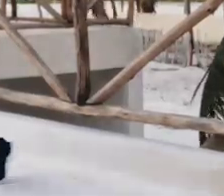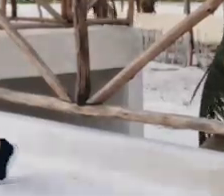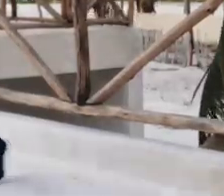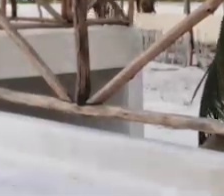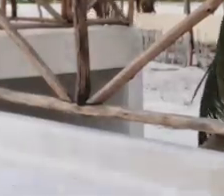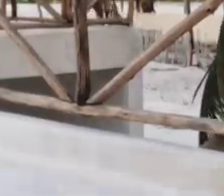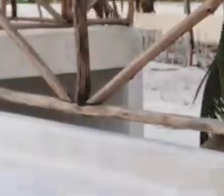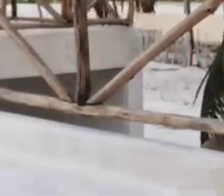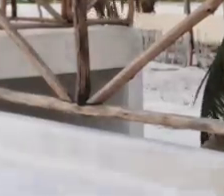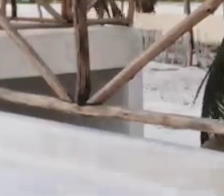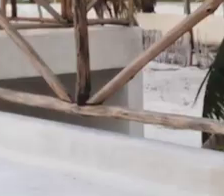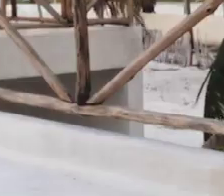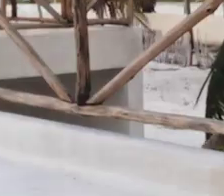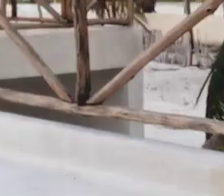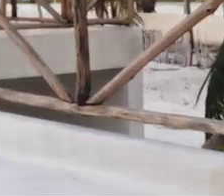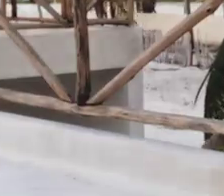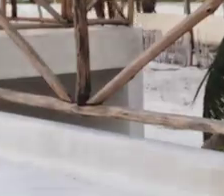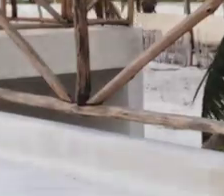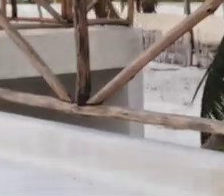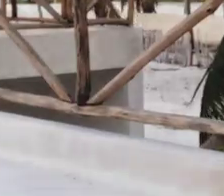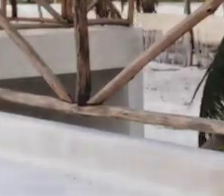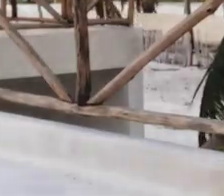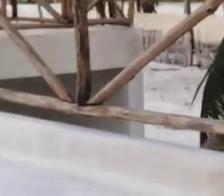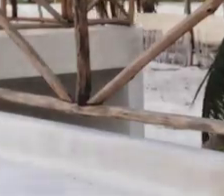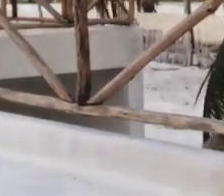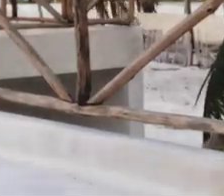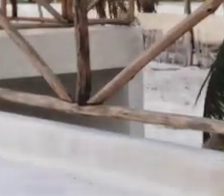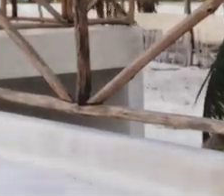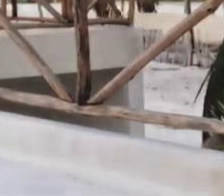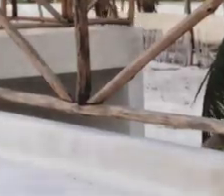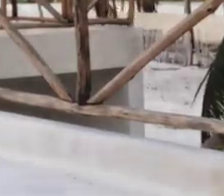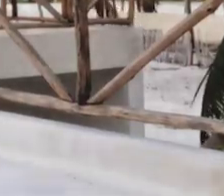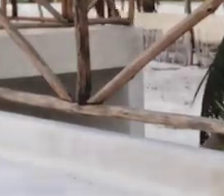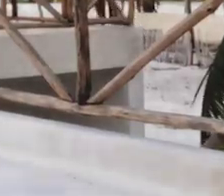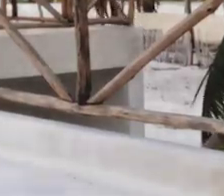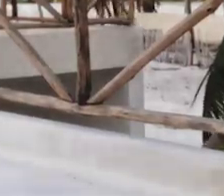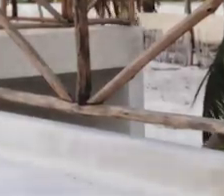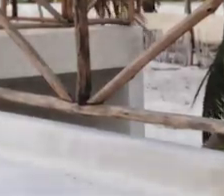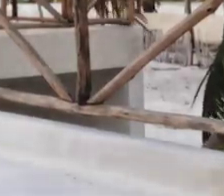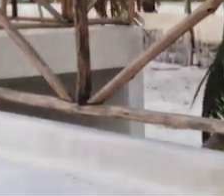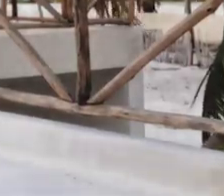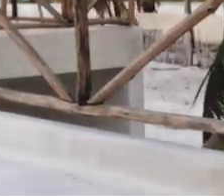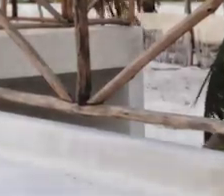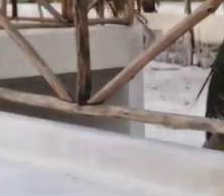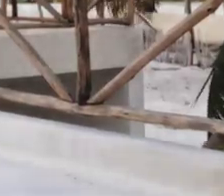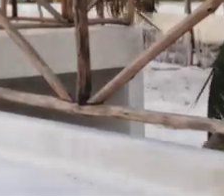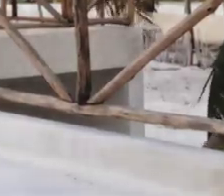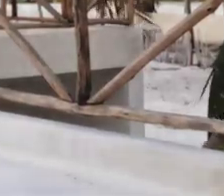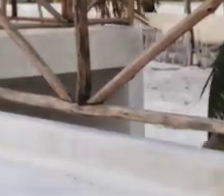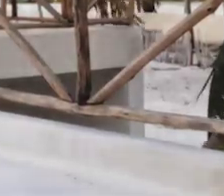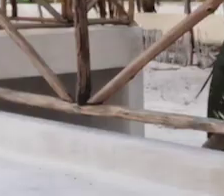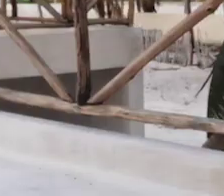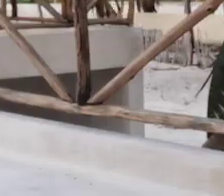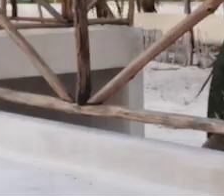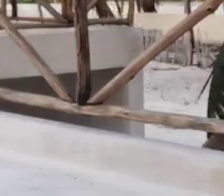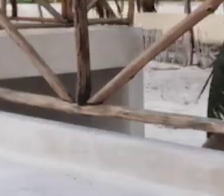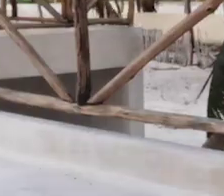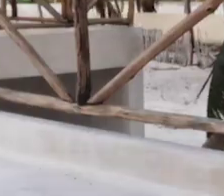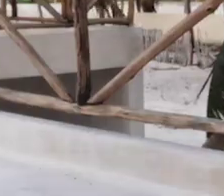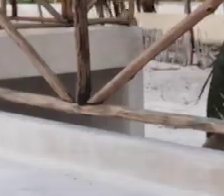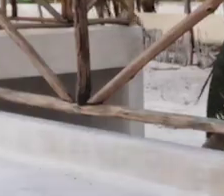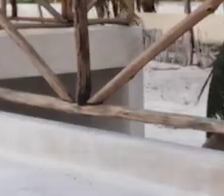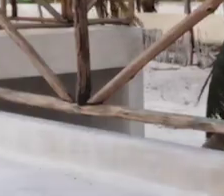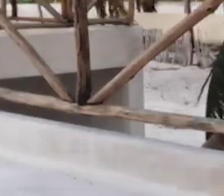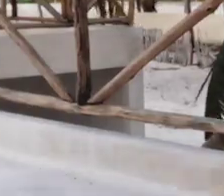descansar. Descansamos 10 segundos. ¿Cómo vamos? Ese fue el primer ejercicio para calentar. El